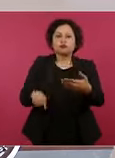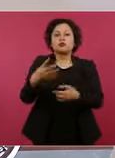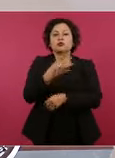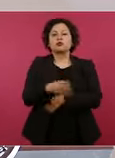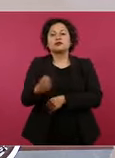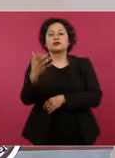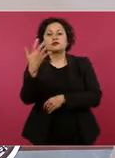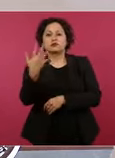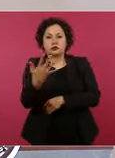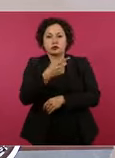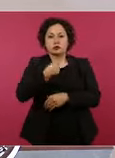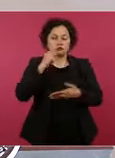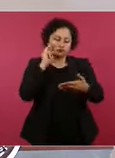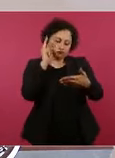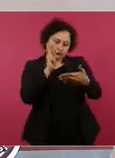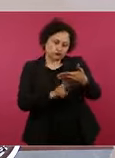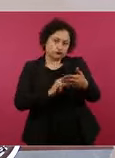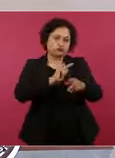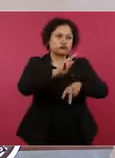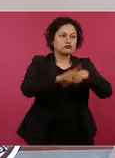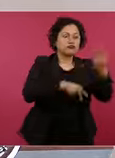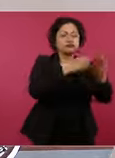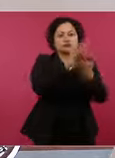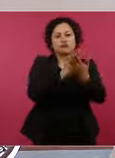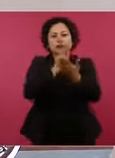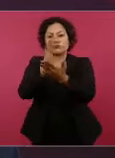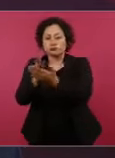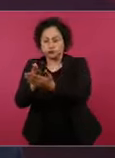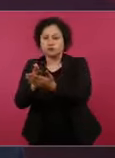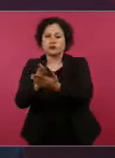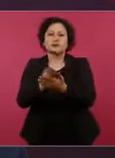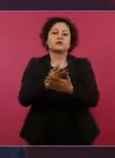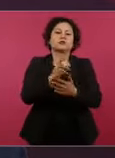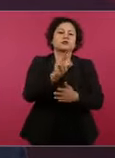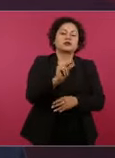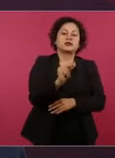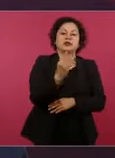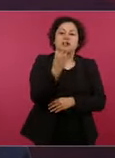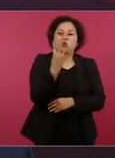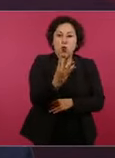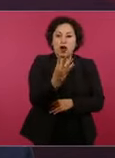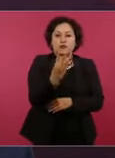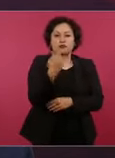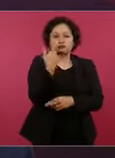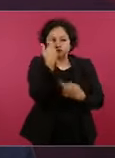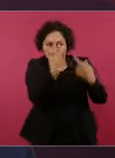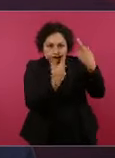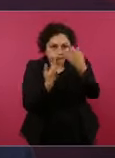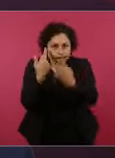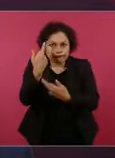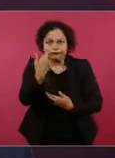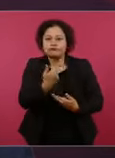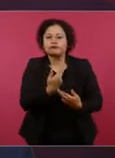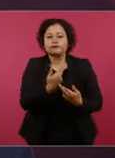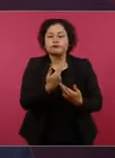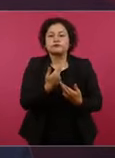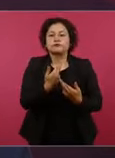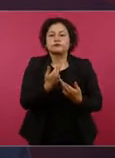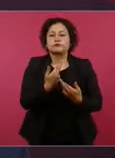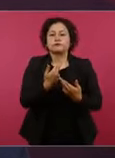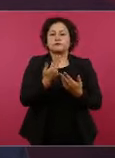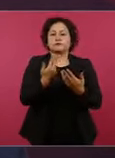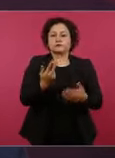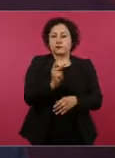realizamos 384 verificaciones y o visitas de constatación. En este caso, todas